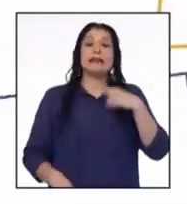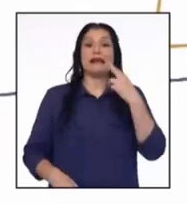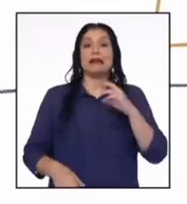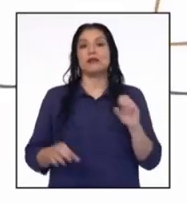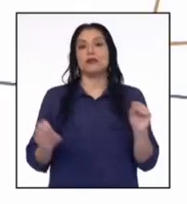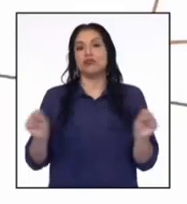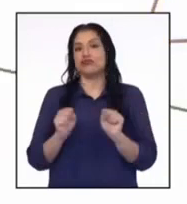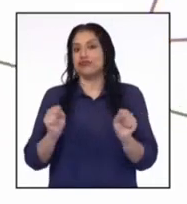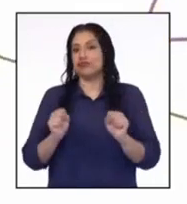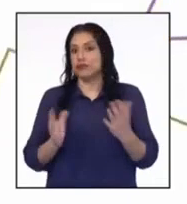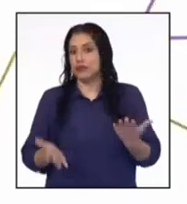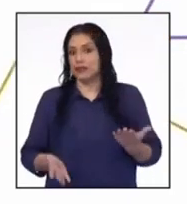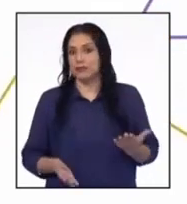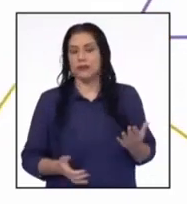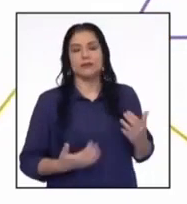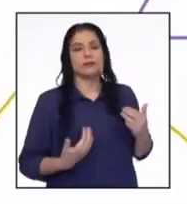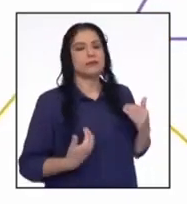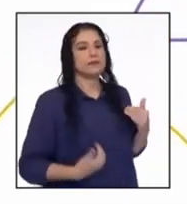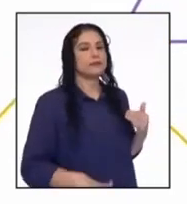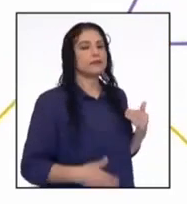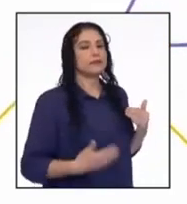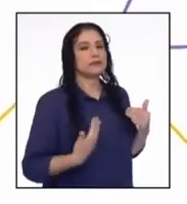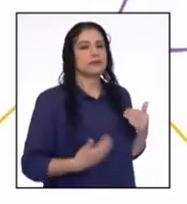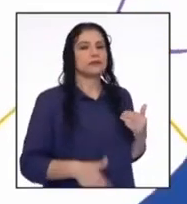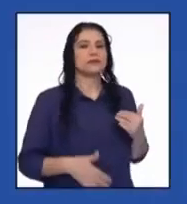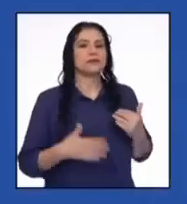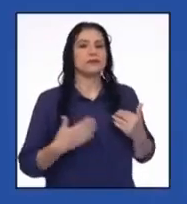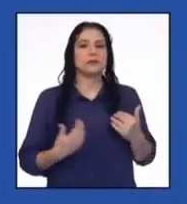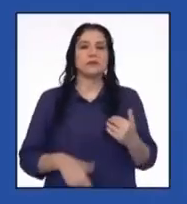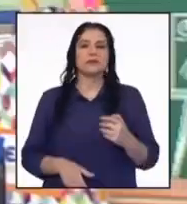sismo.